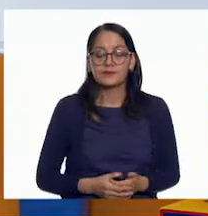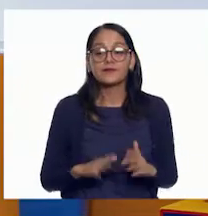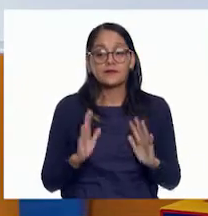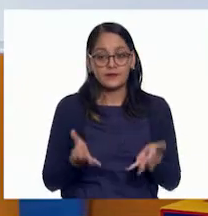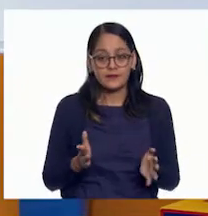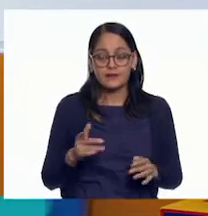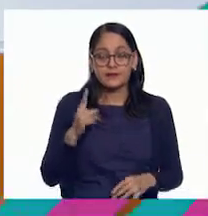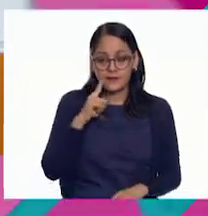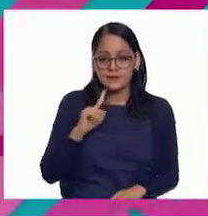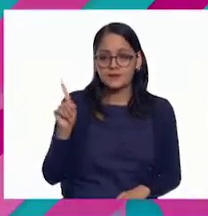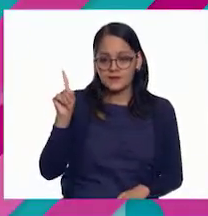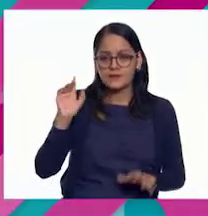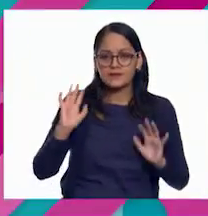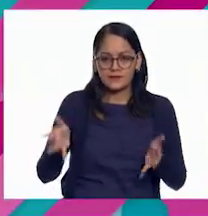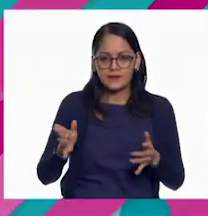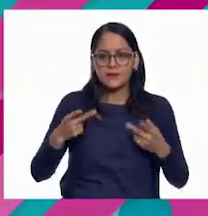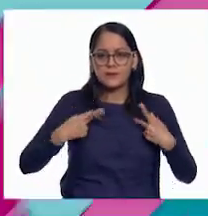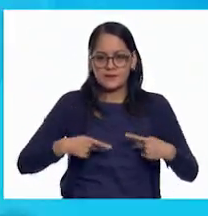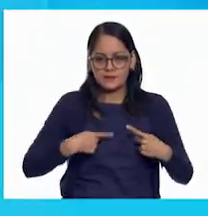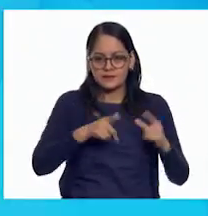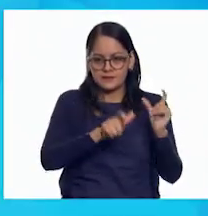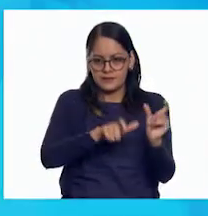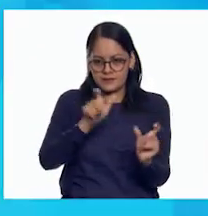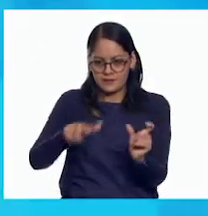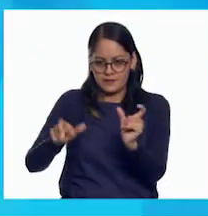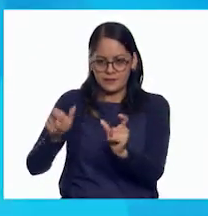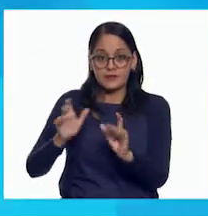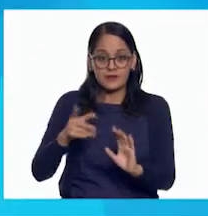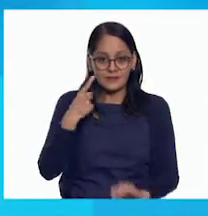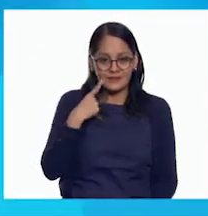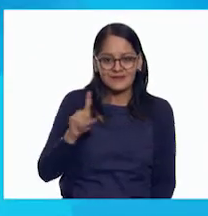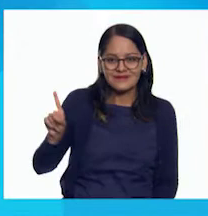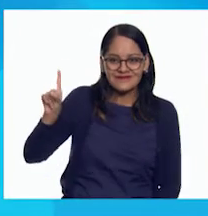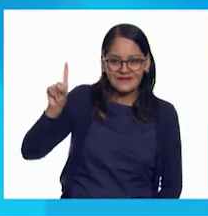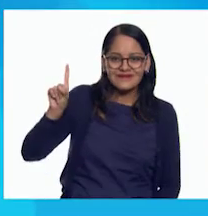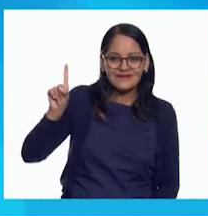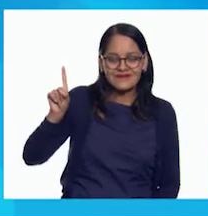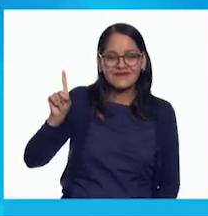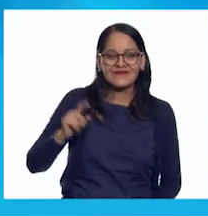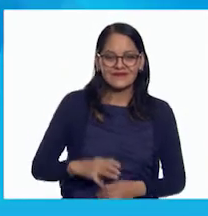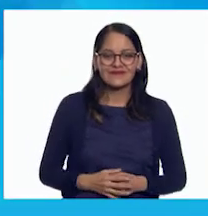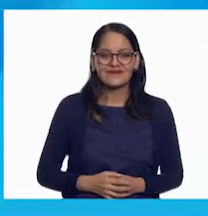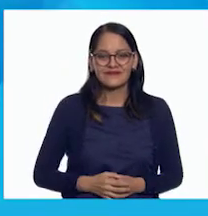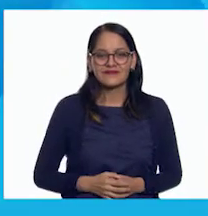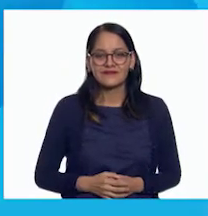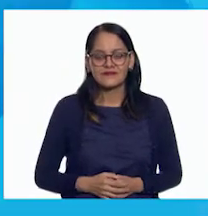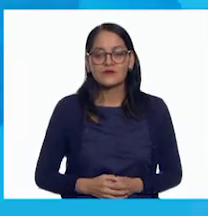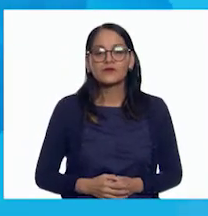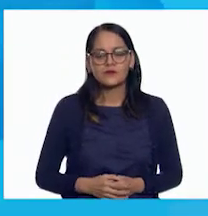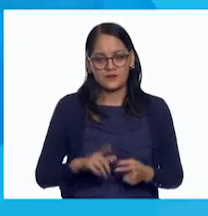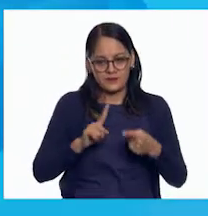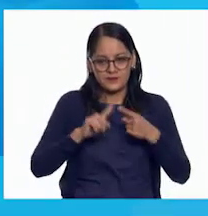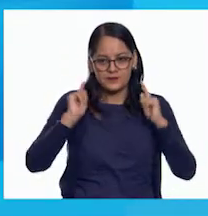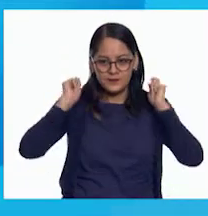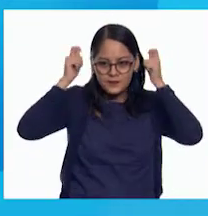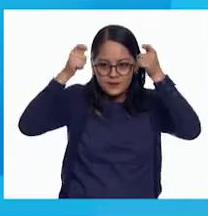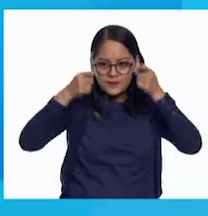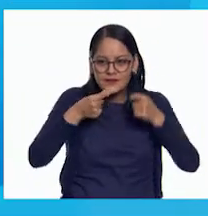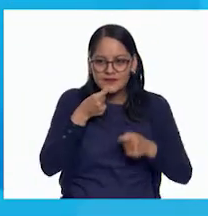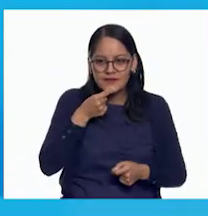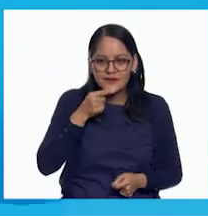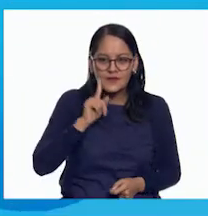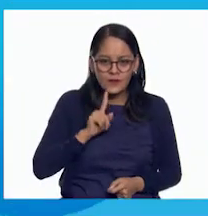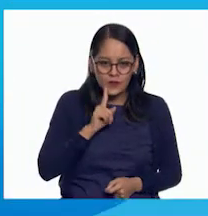entonces aquí ya tenemos nuestros personajes. Vamos a ver si estamos bien. Ahí está la mamá, Caperucita,